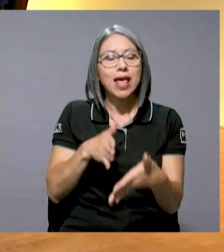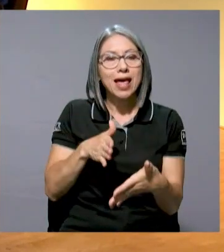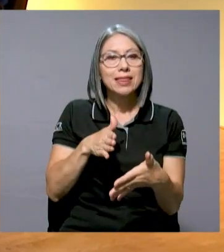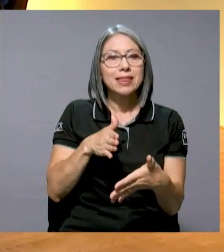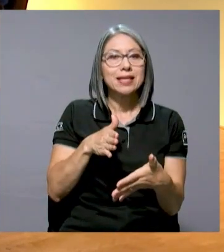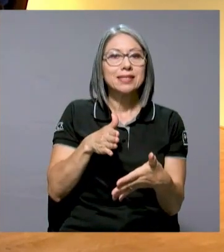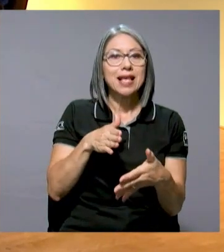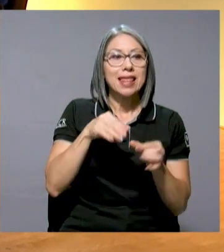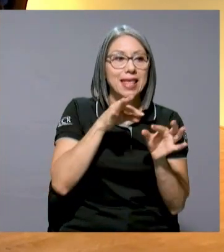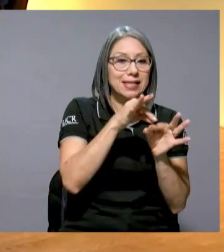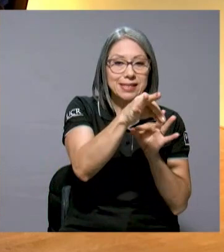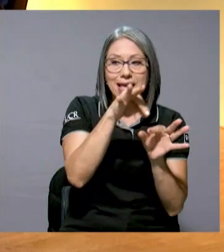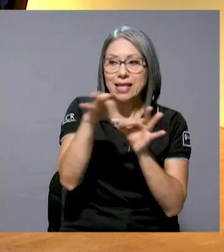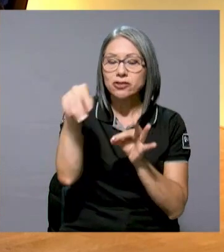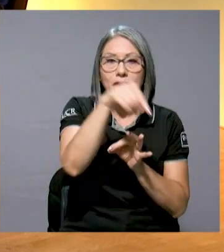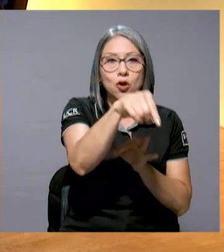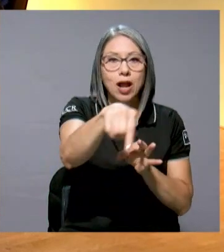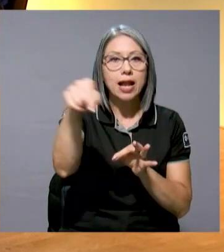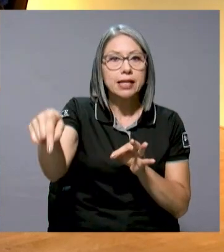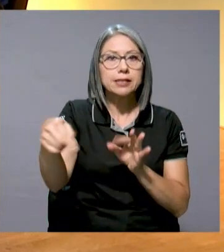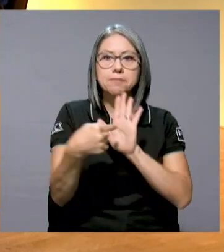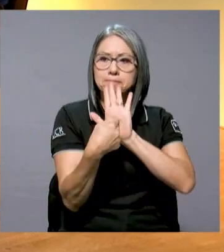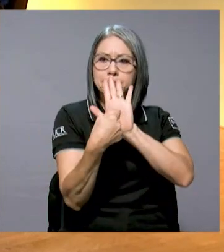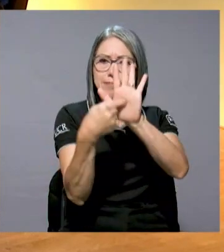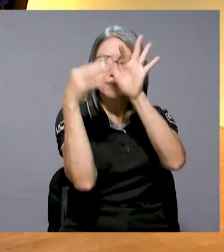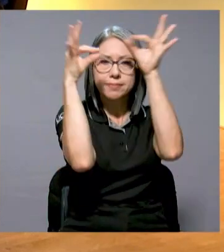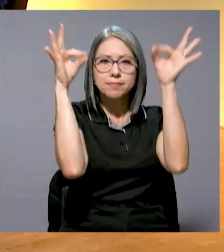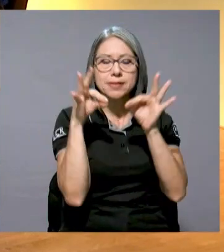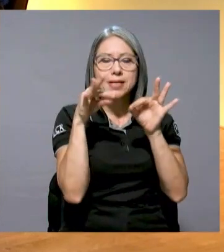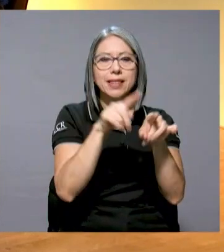regionales destacan en diferentes actividades que hace